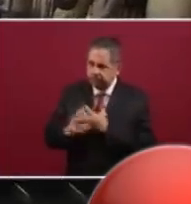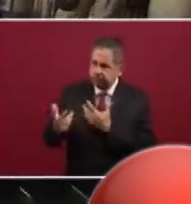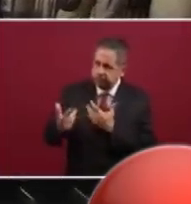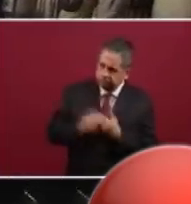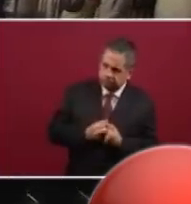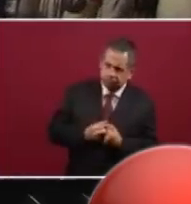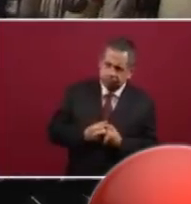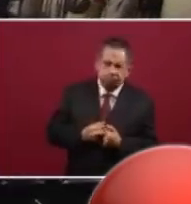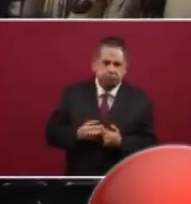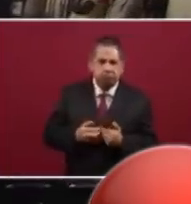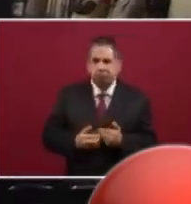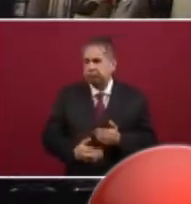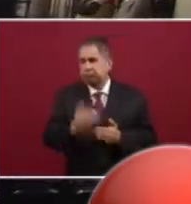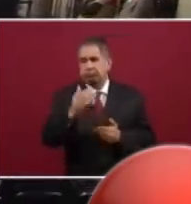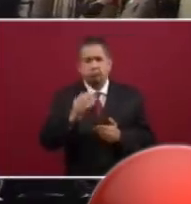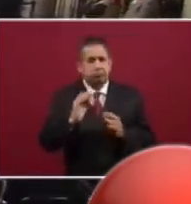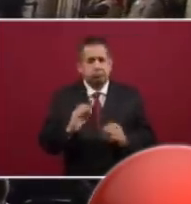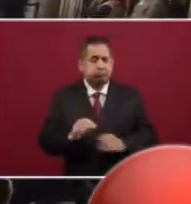tener